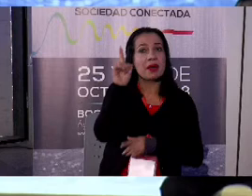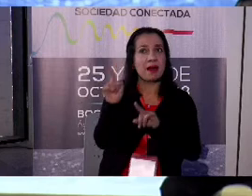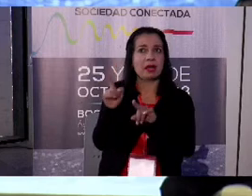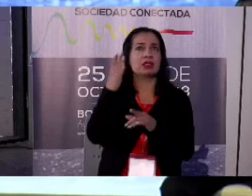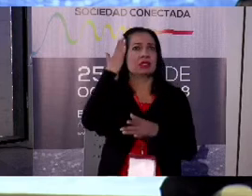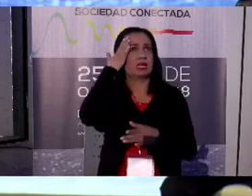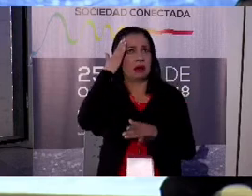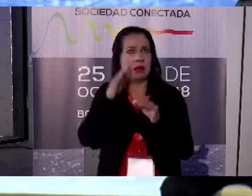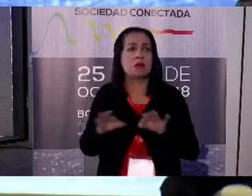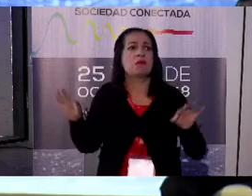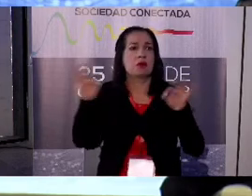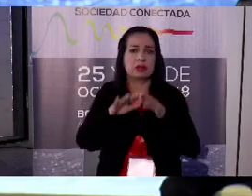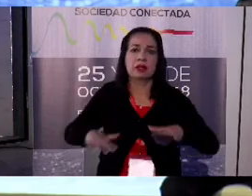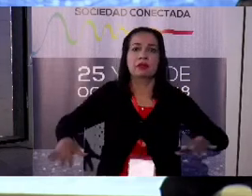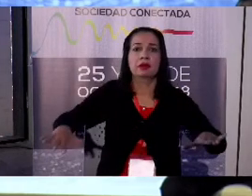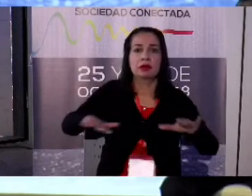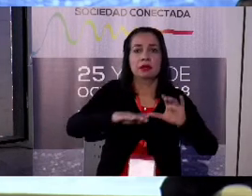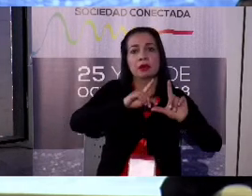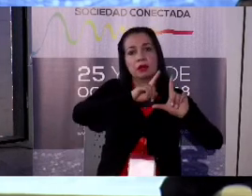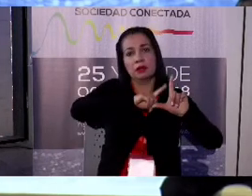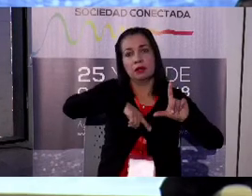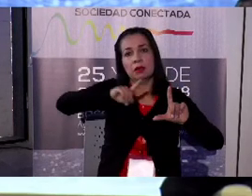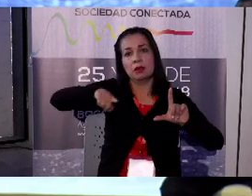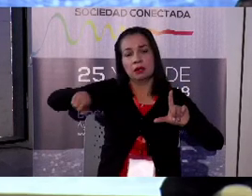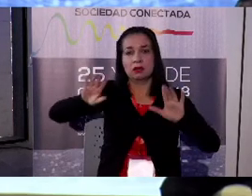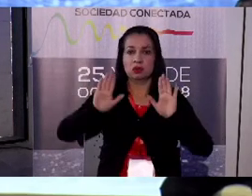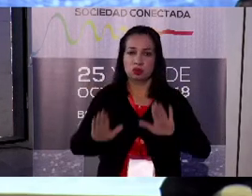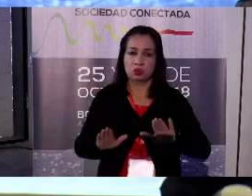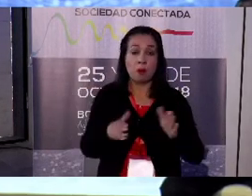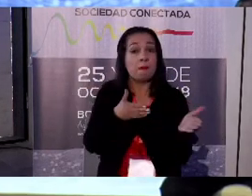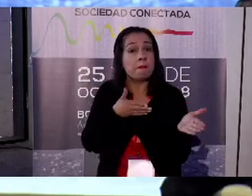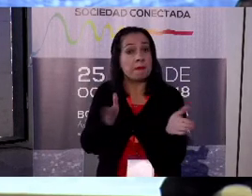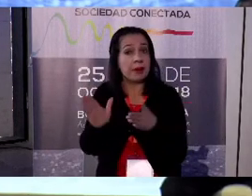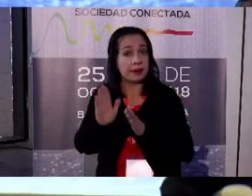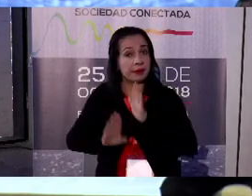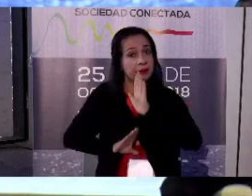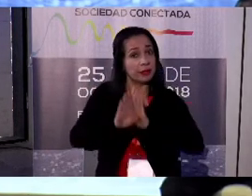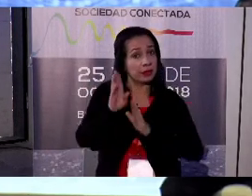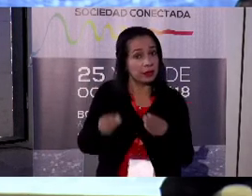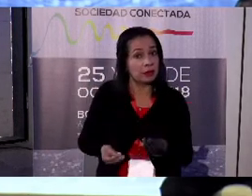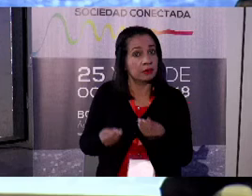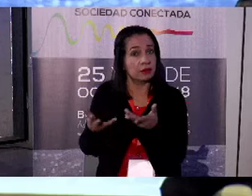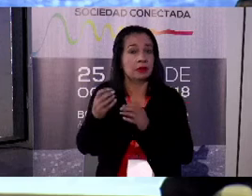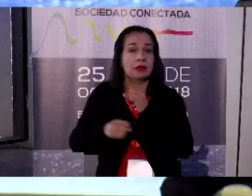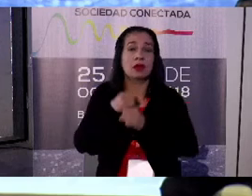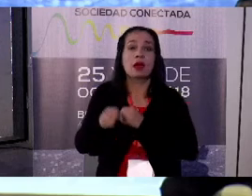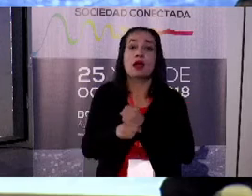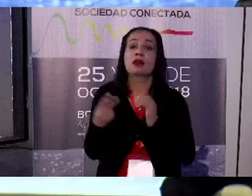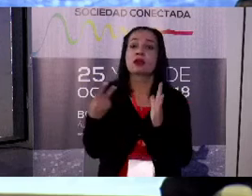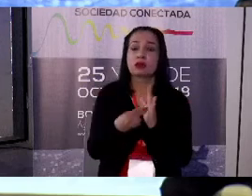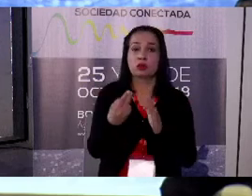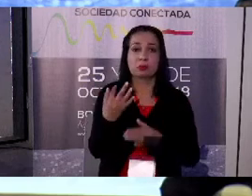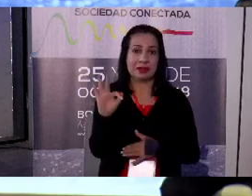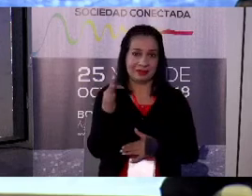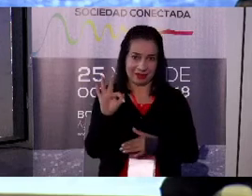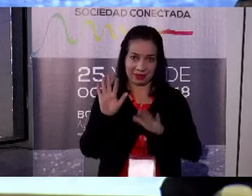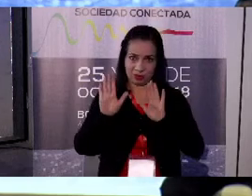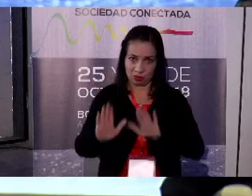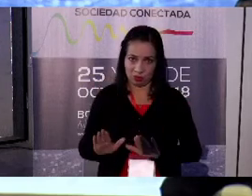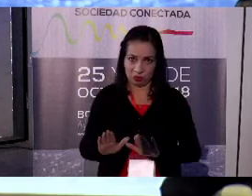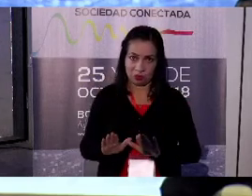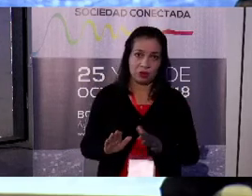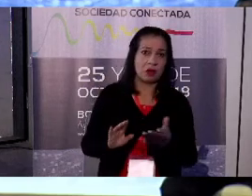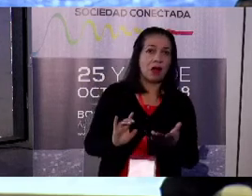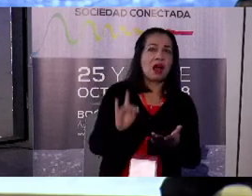del valor del espectro ese ese plan de desarrollo de red se tenía que entregar en el 2013 debido a las limitaciones municipales